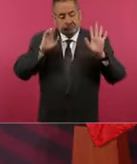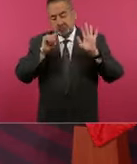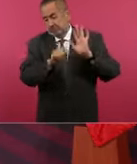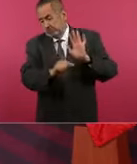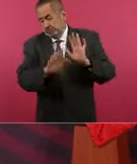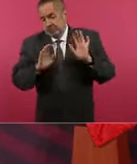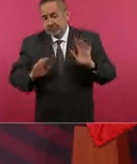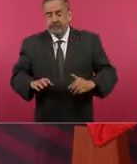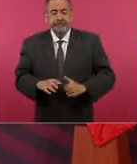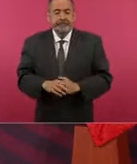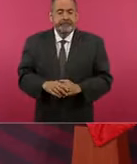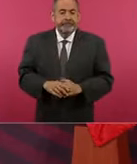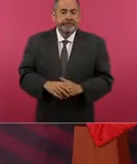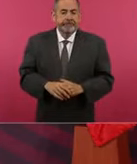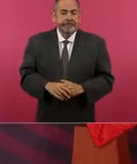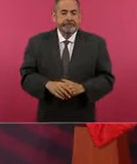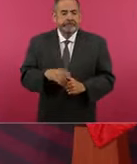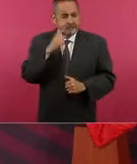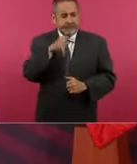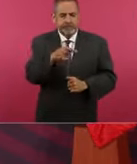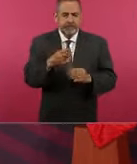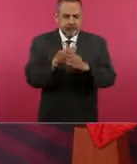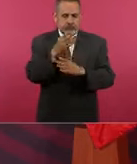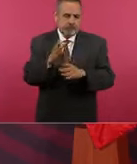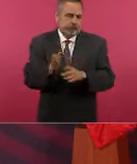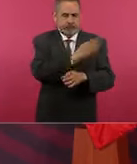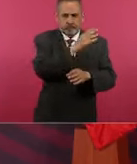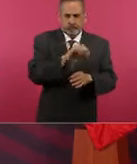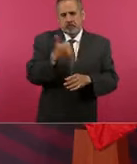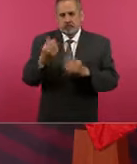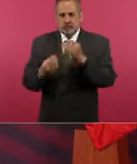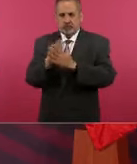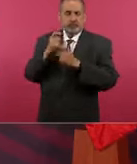porque ya se va.